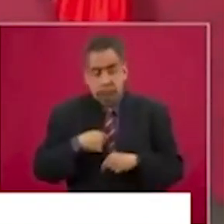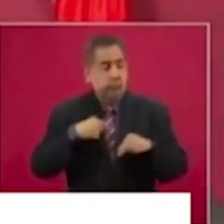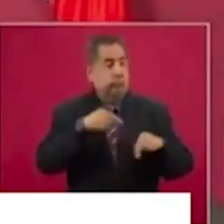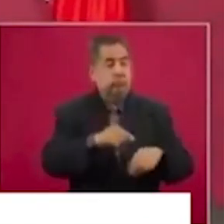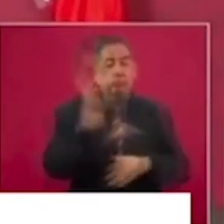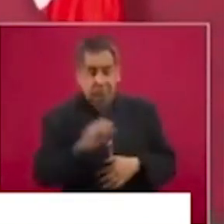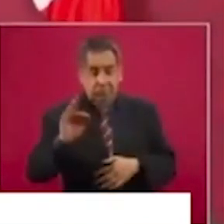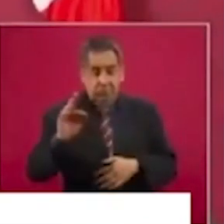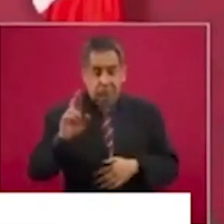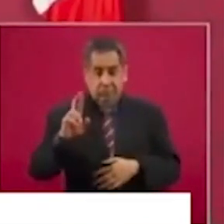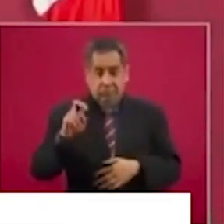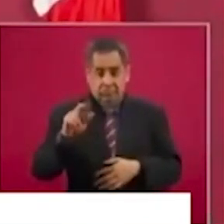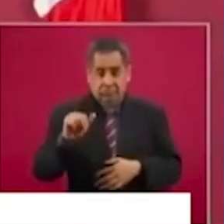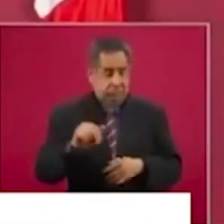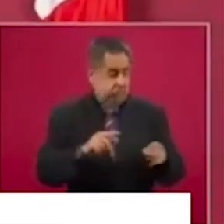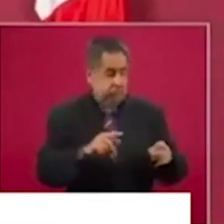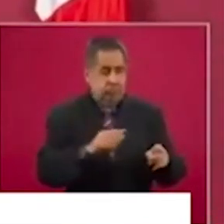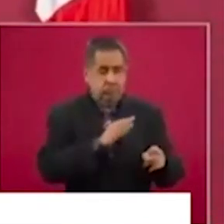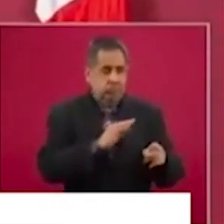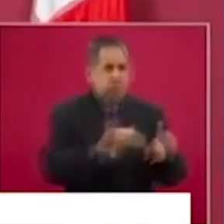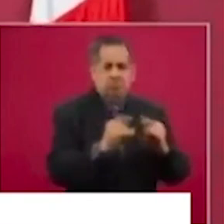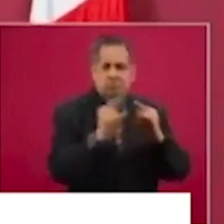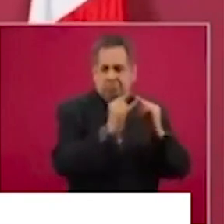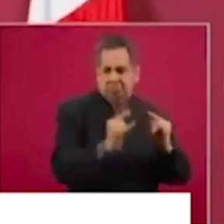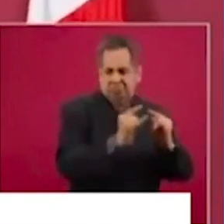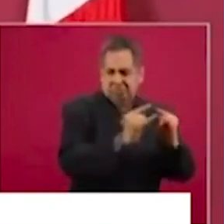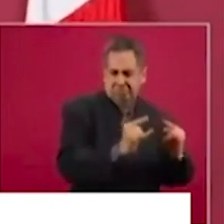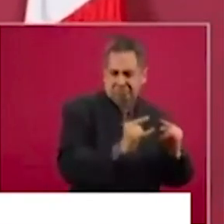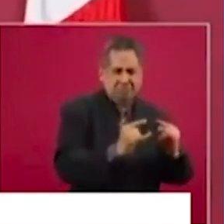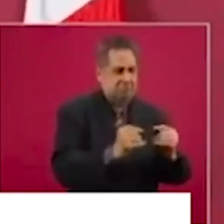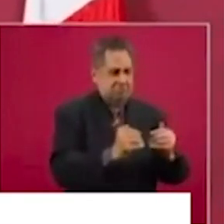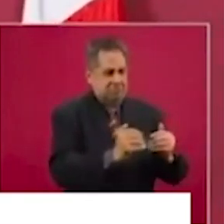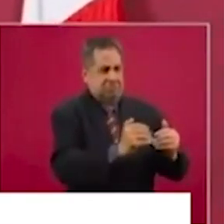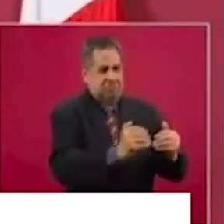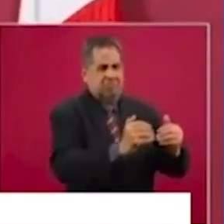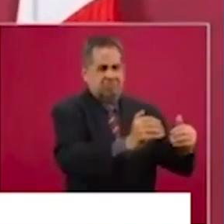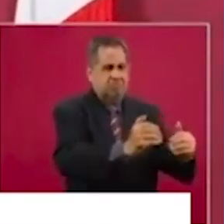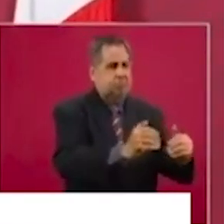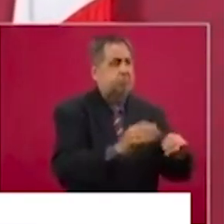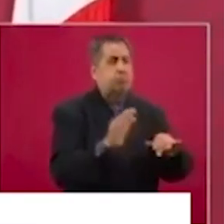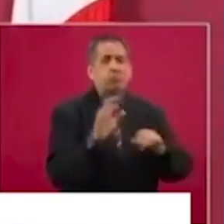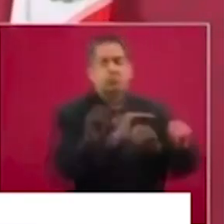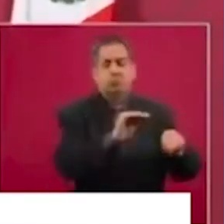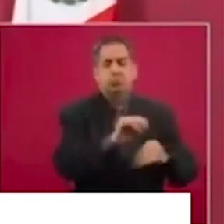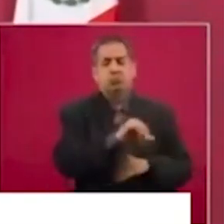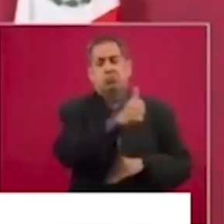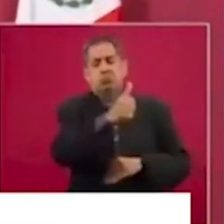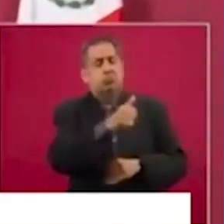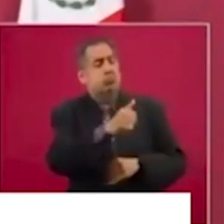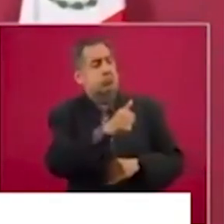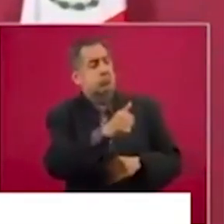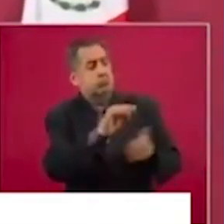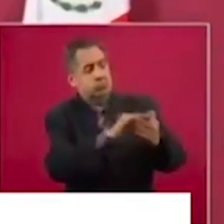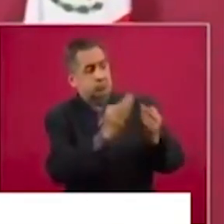de Frena, pueden moverse pues a una plaza cerca,